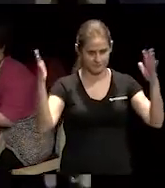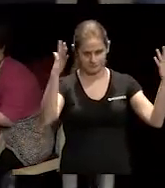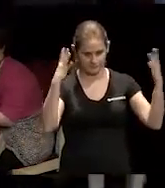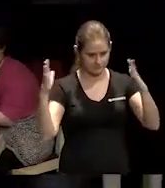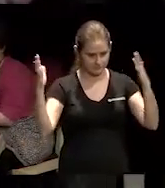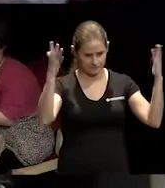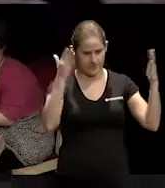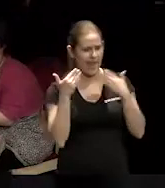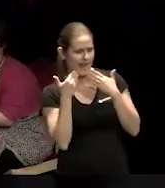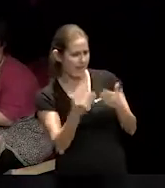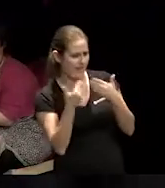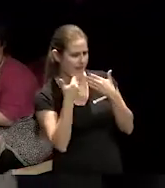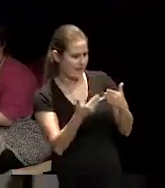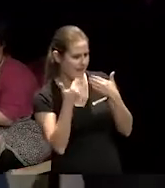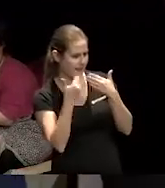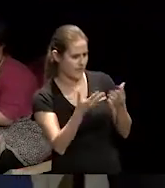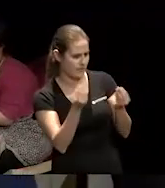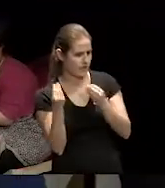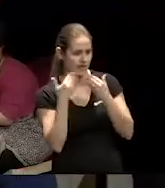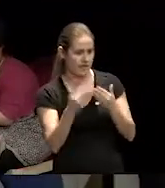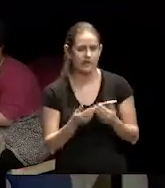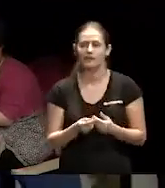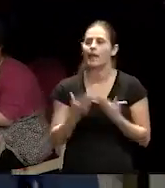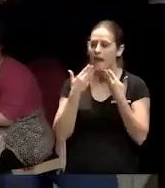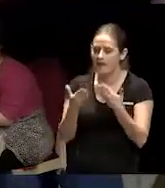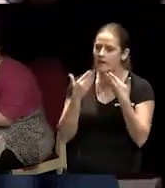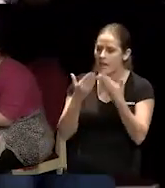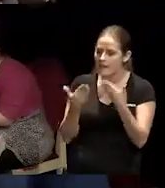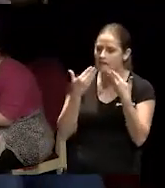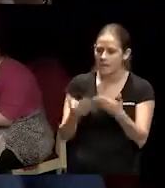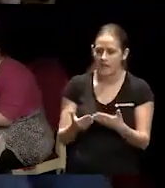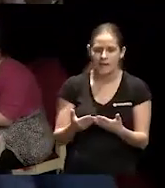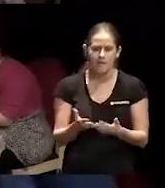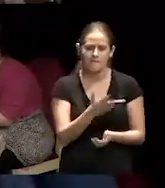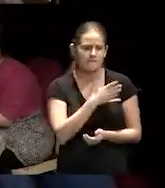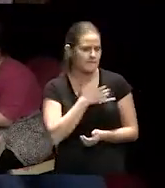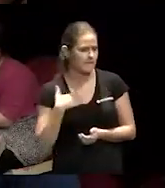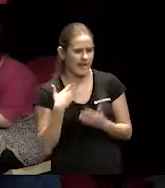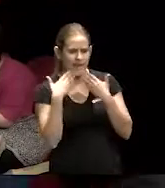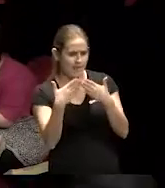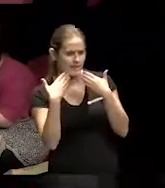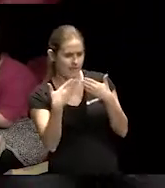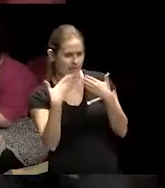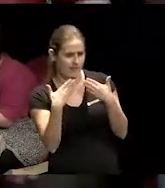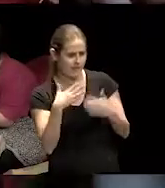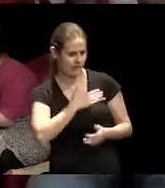cry. Gracias, gracias, muchas gracias. Gracias, muchas gracias. Un placer, gracias, gracias.